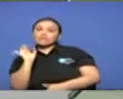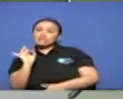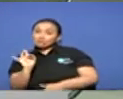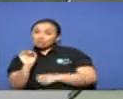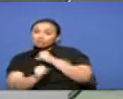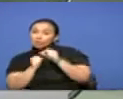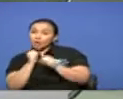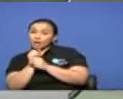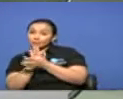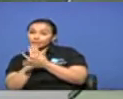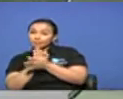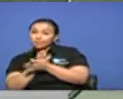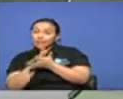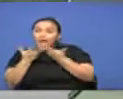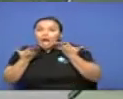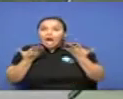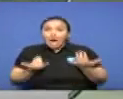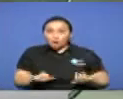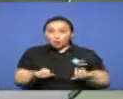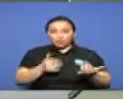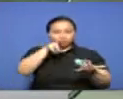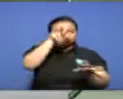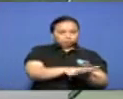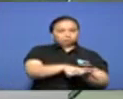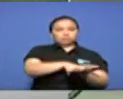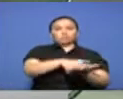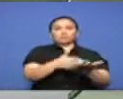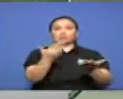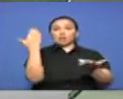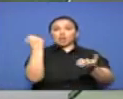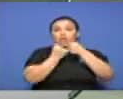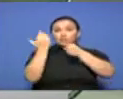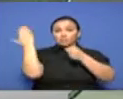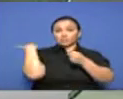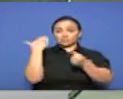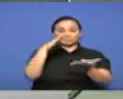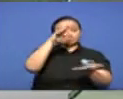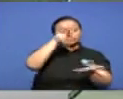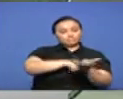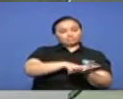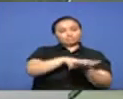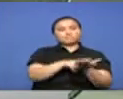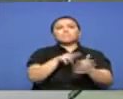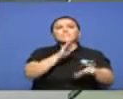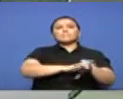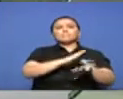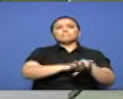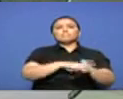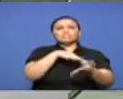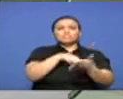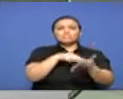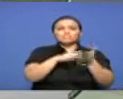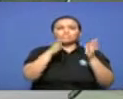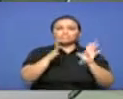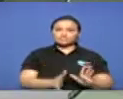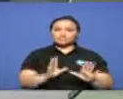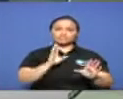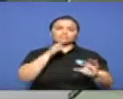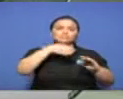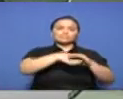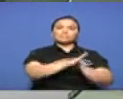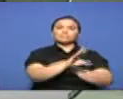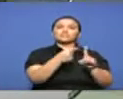ahora el consejo directivo desde el año pasado con una resolución nos permite que los estudiantes puedan ingresar a partir